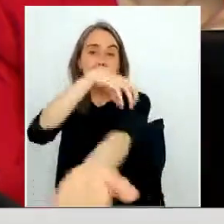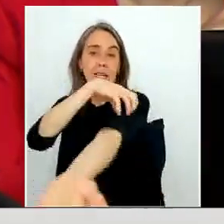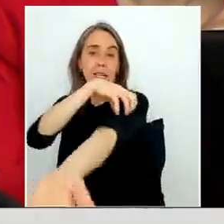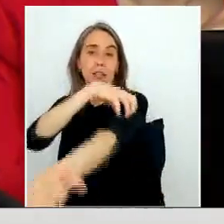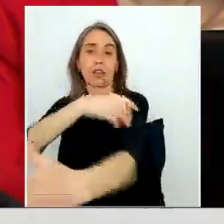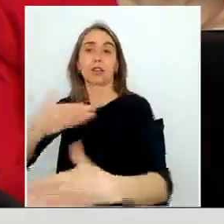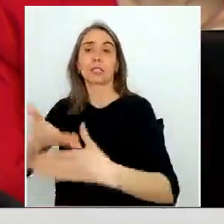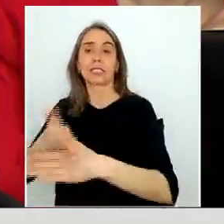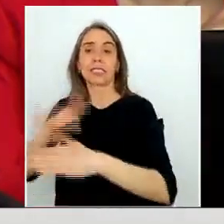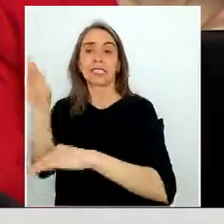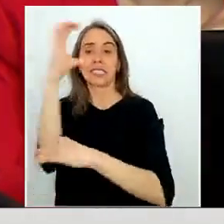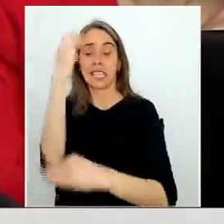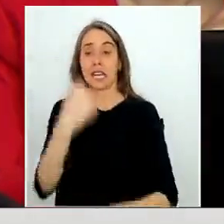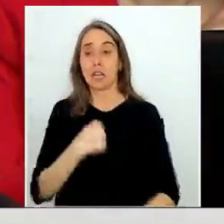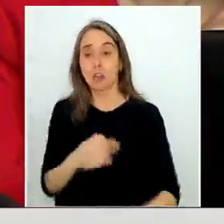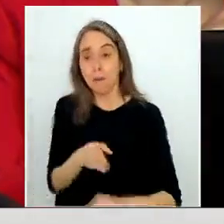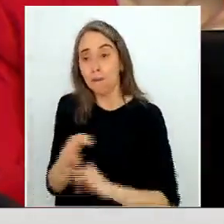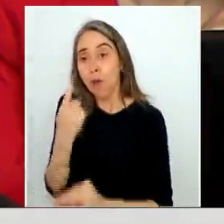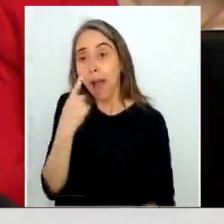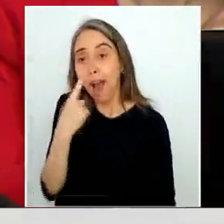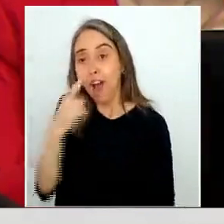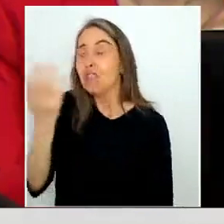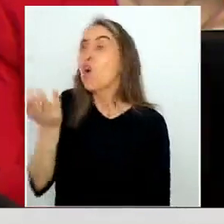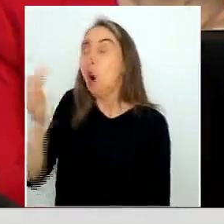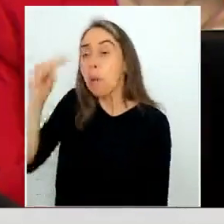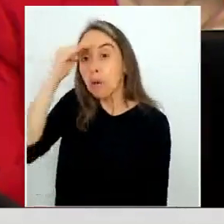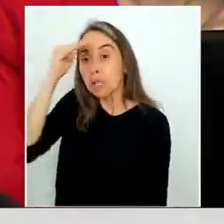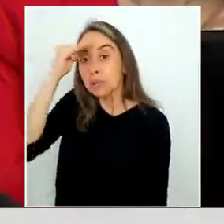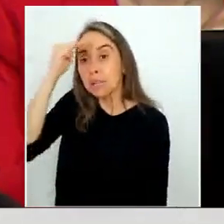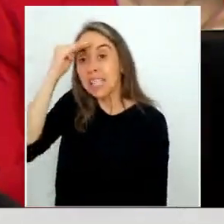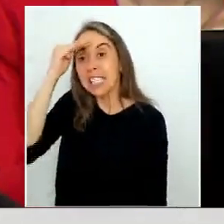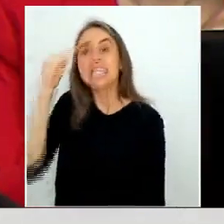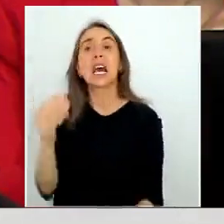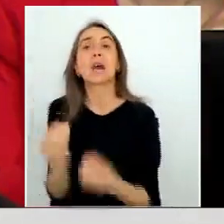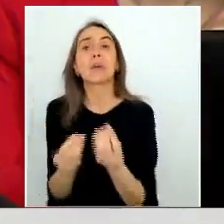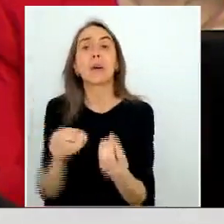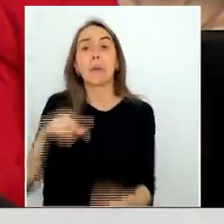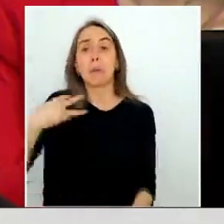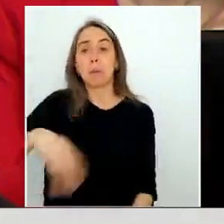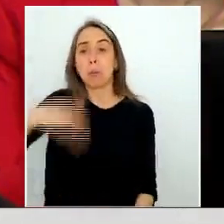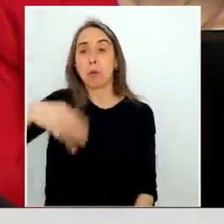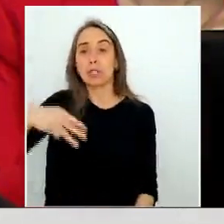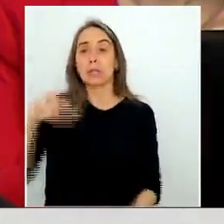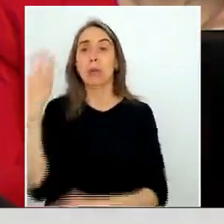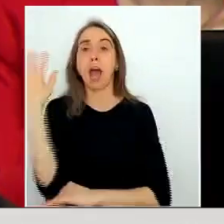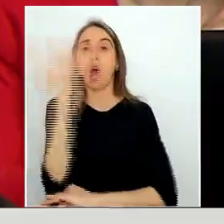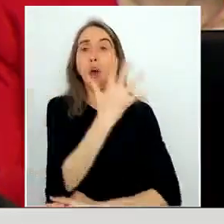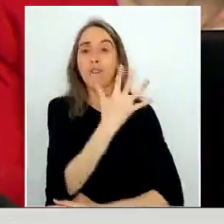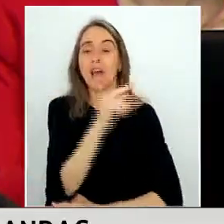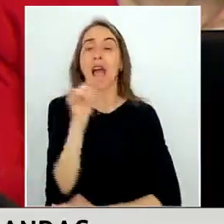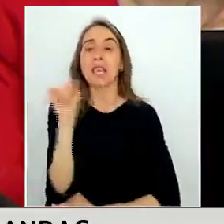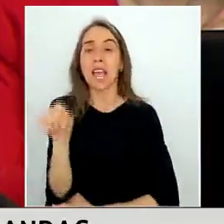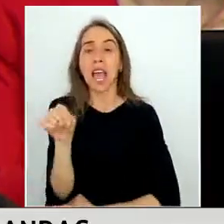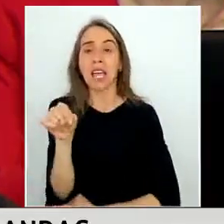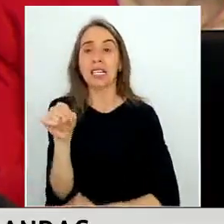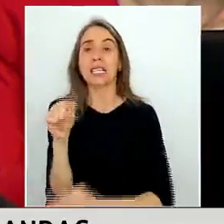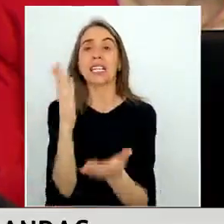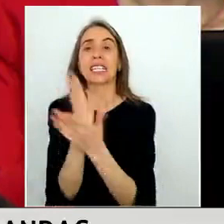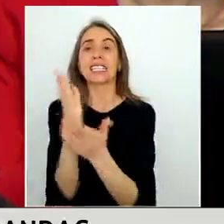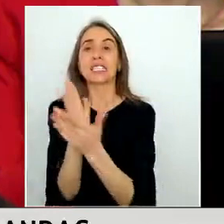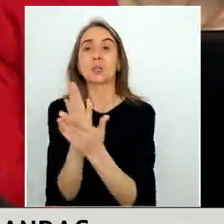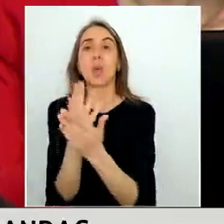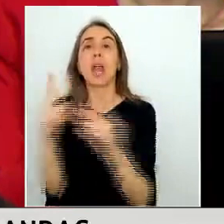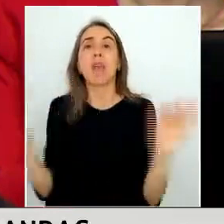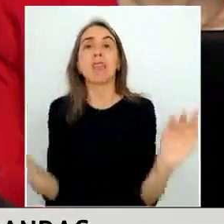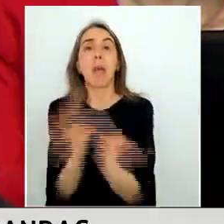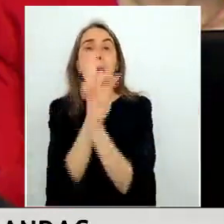a mí me tocó conocer la experiencia de lo que ocurría por ejemplo en la municipalidad de ble donde se constituyó la escuela de música con una